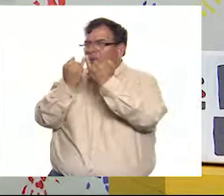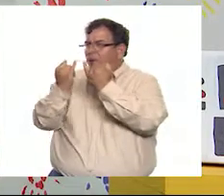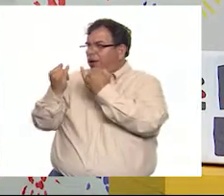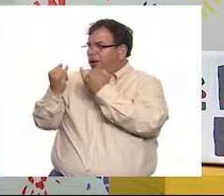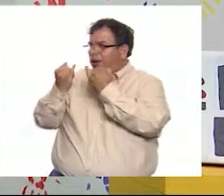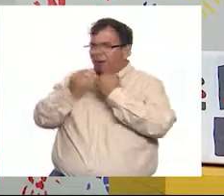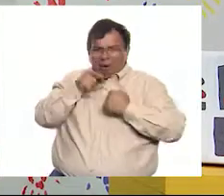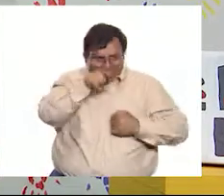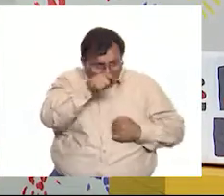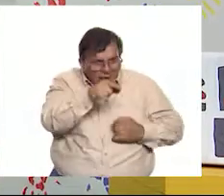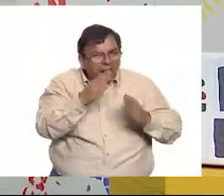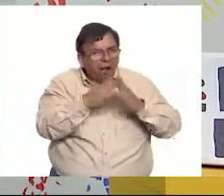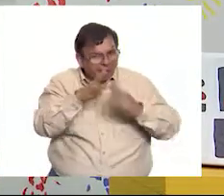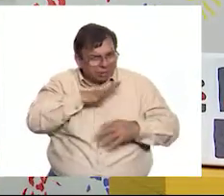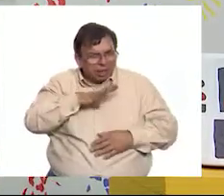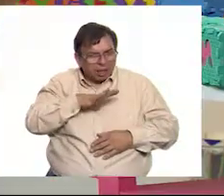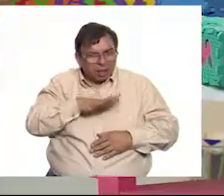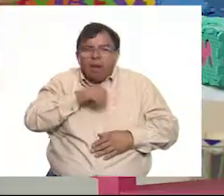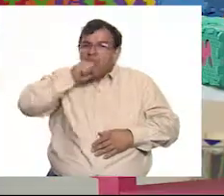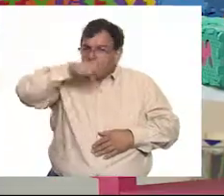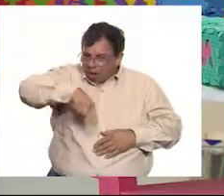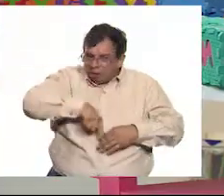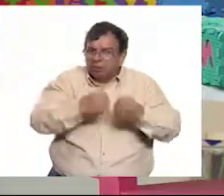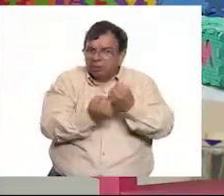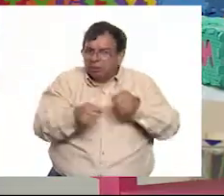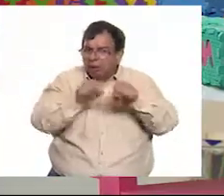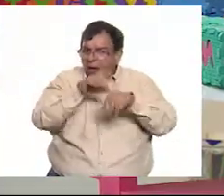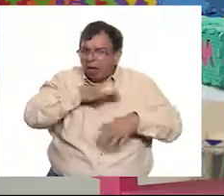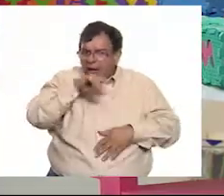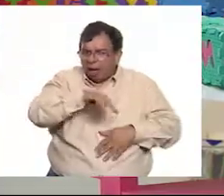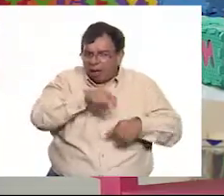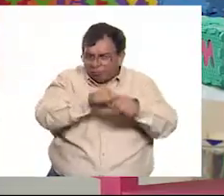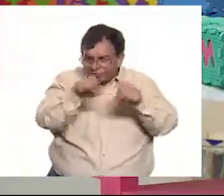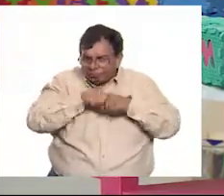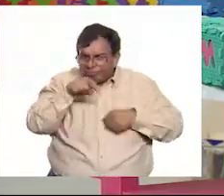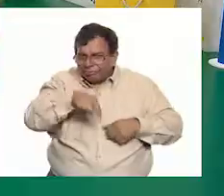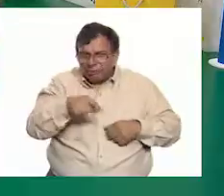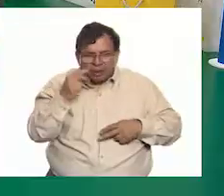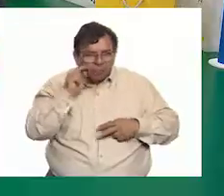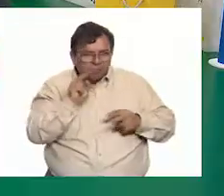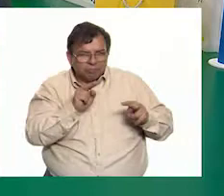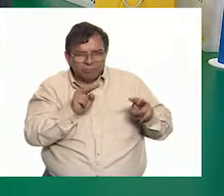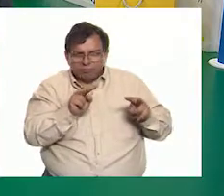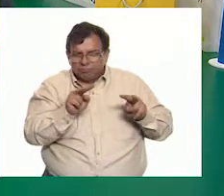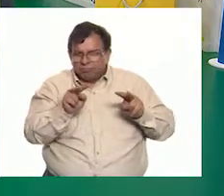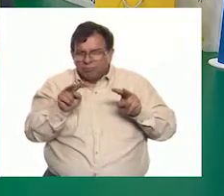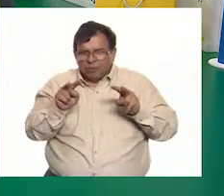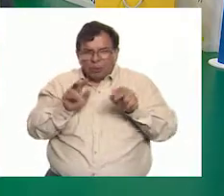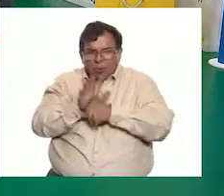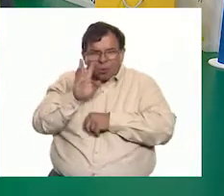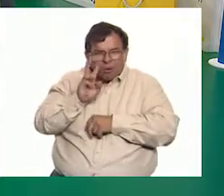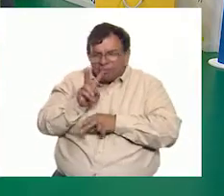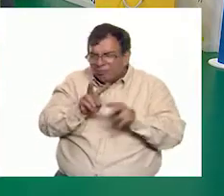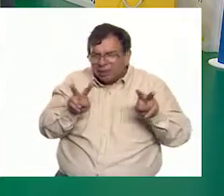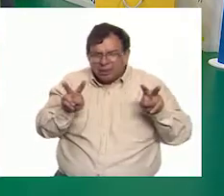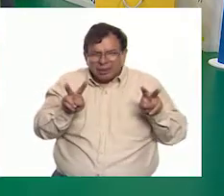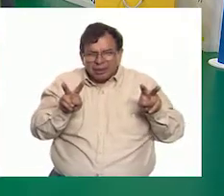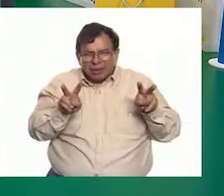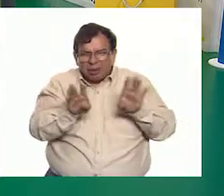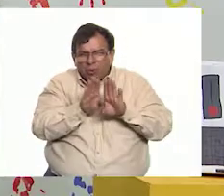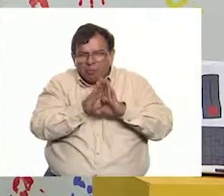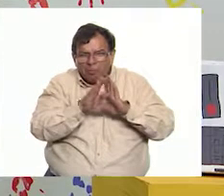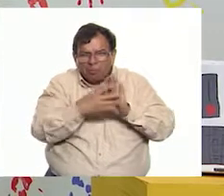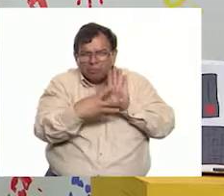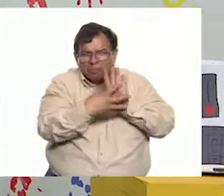su casa, ¿no? Claro, también aquí en el salón podremos identificar algunas secuencias y patrones, ¿no? A ver, ustedes, ¿qué pueden ver aquí que hay como